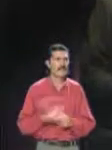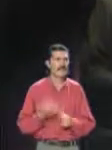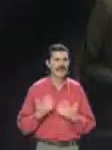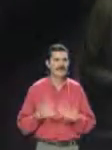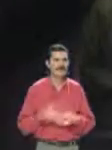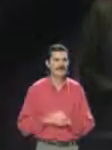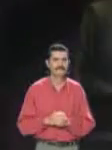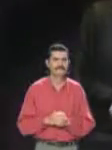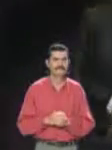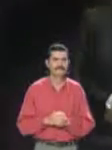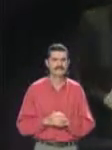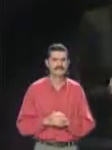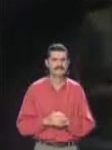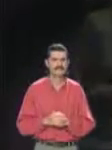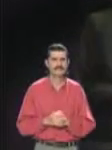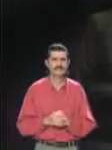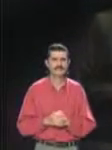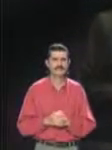¡Ay, nanita!